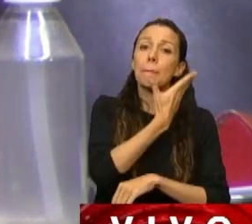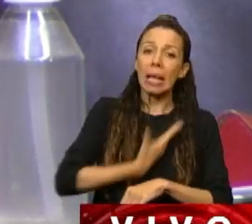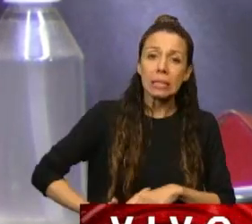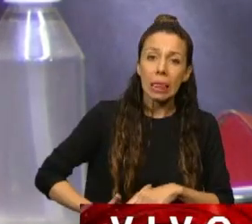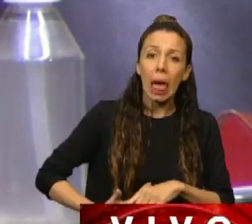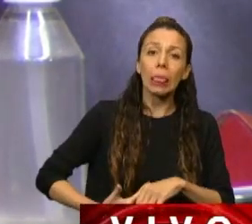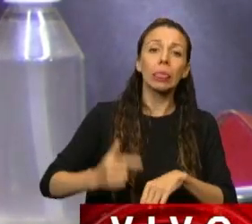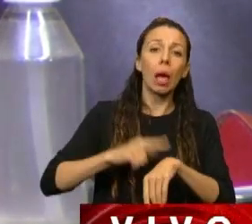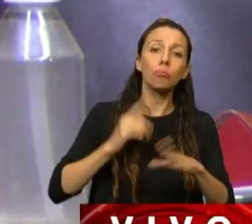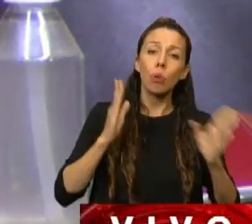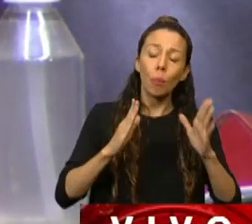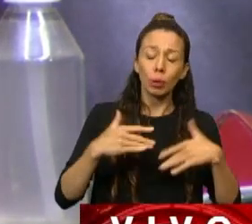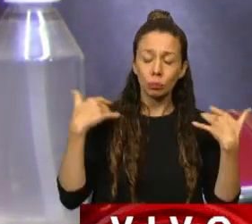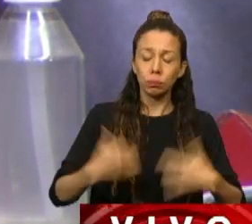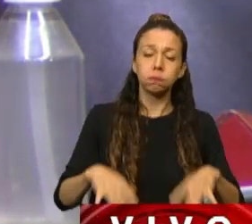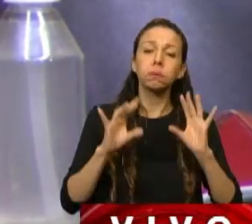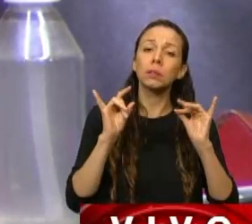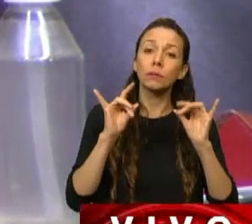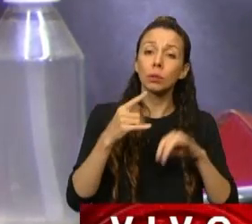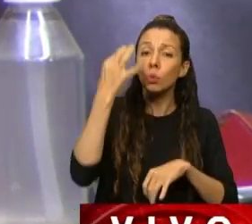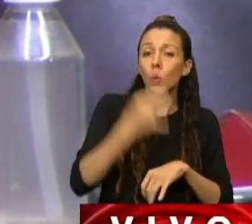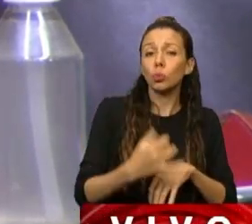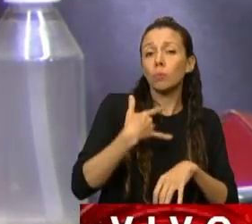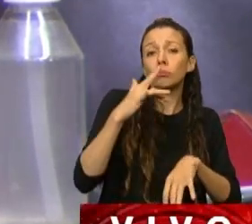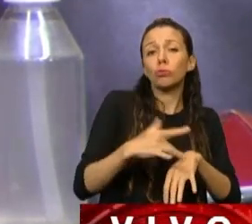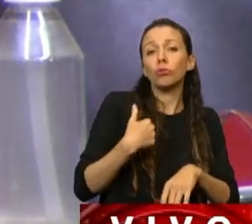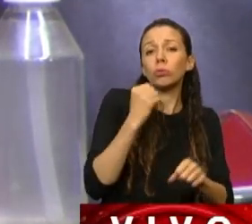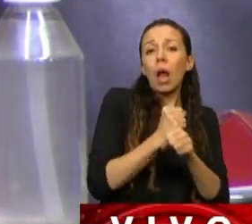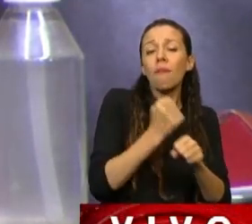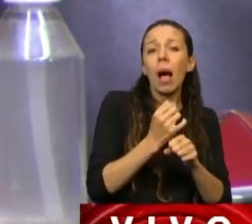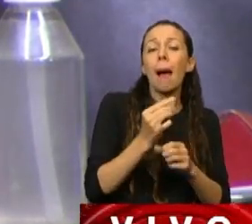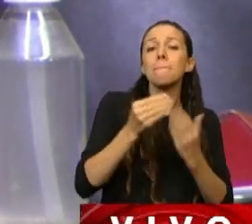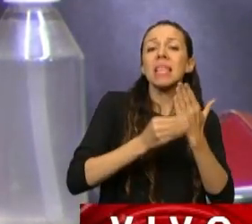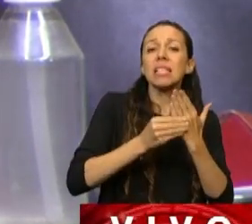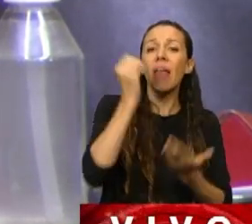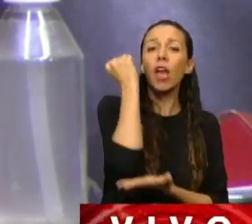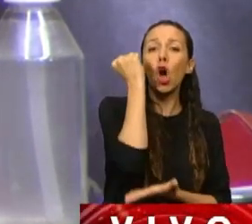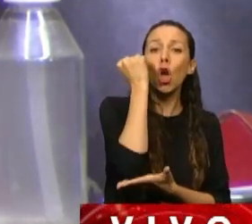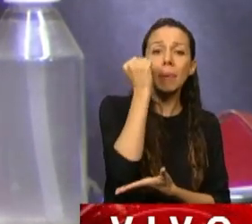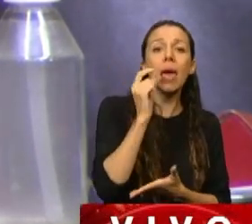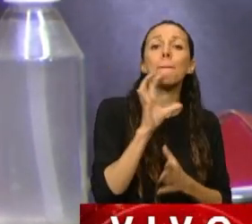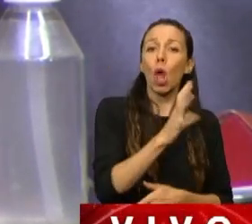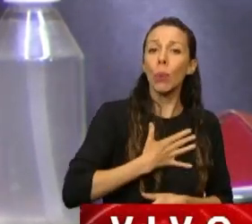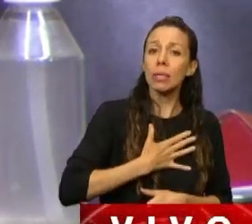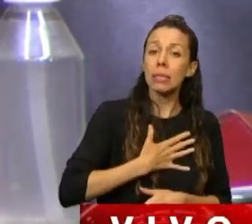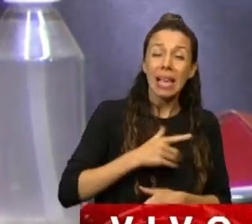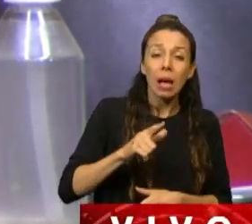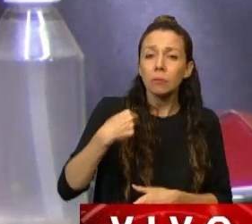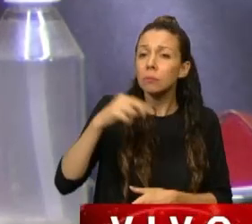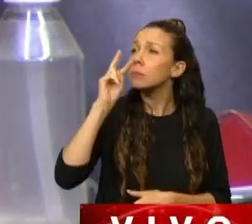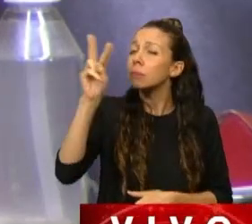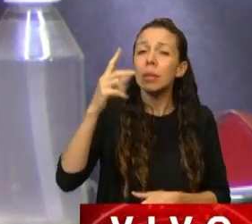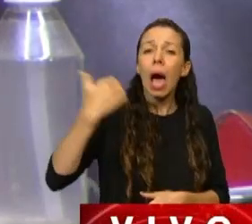tocó ser ministro de economía de la provincia creo que el país entero sufrió muchísimo esa etapa los